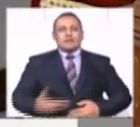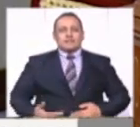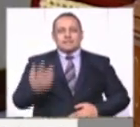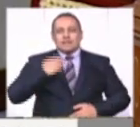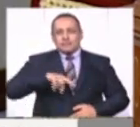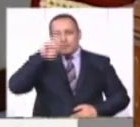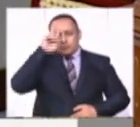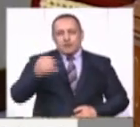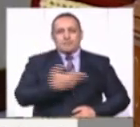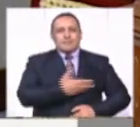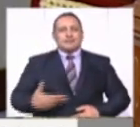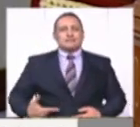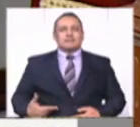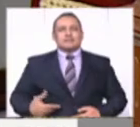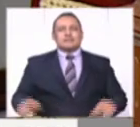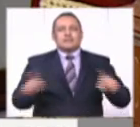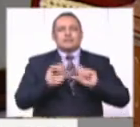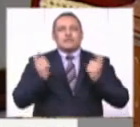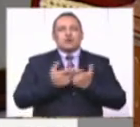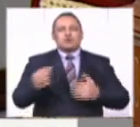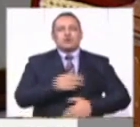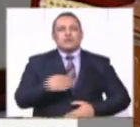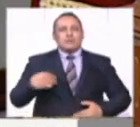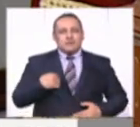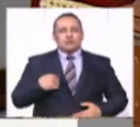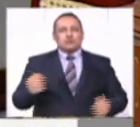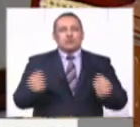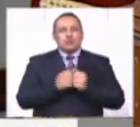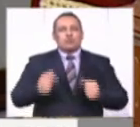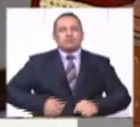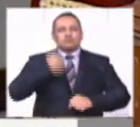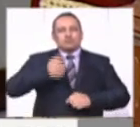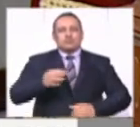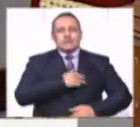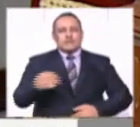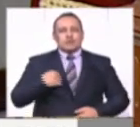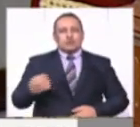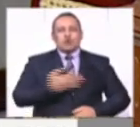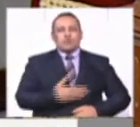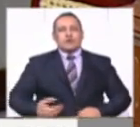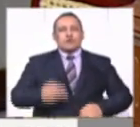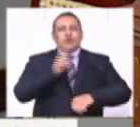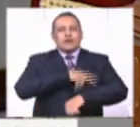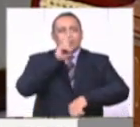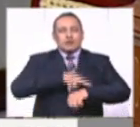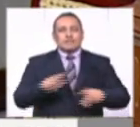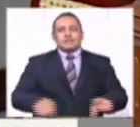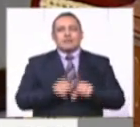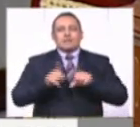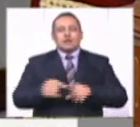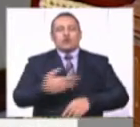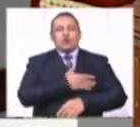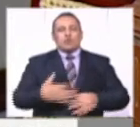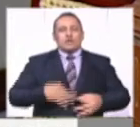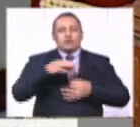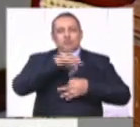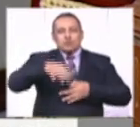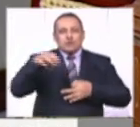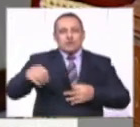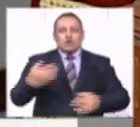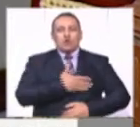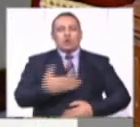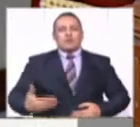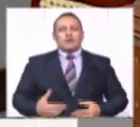república el presidente del Consejo de ministros los ministros los gobiernos regionales los gobiernos provinciales los